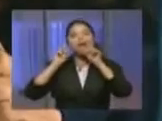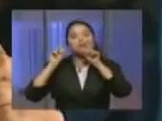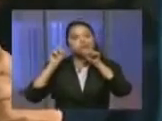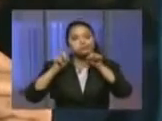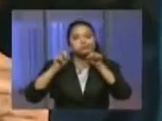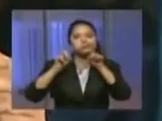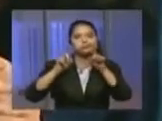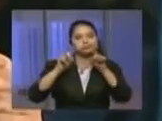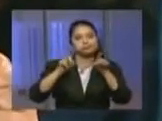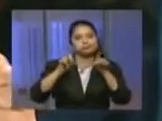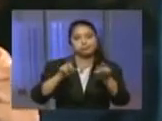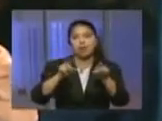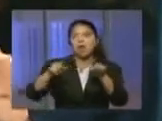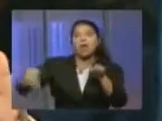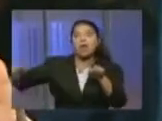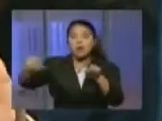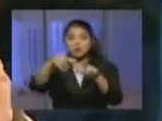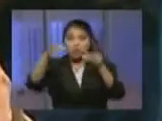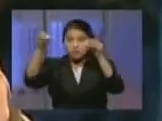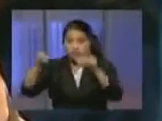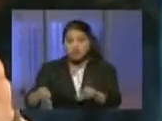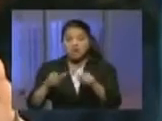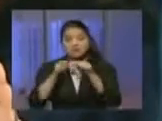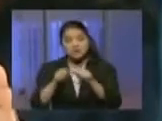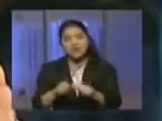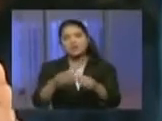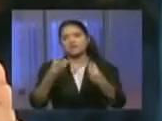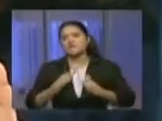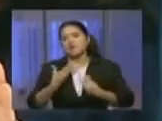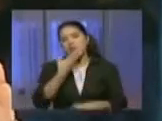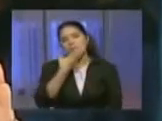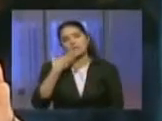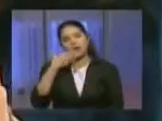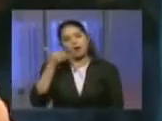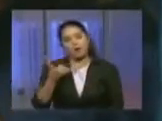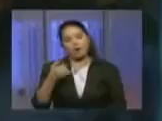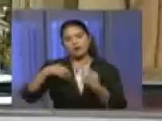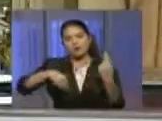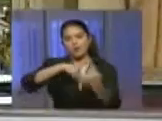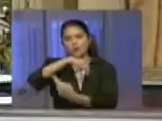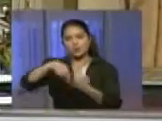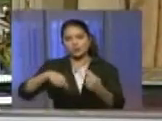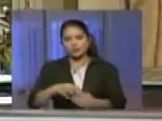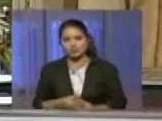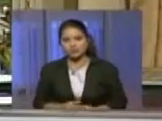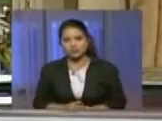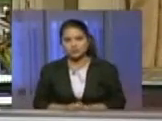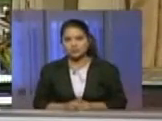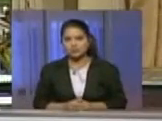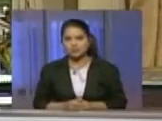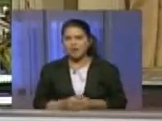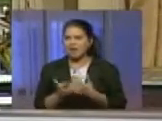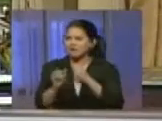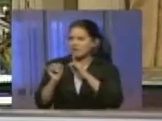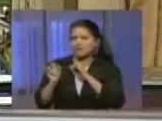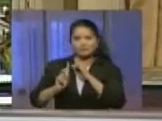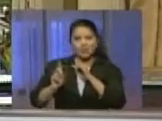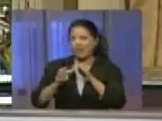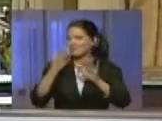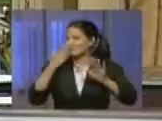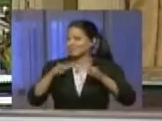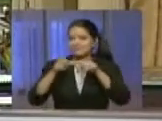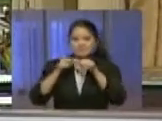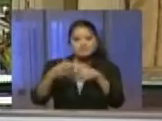a quienes deciden seguir viviendo cada vez mejor en Revolución y no termina nunca porque los